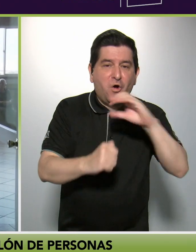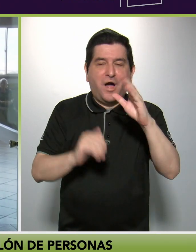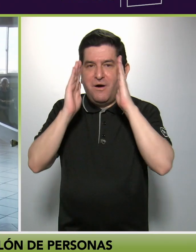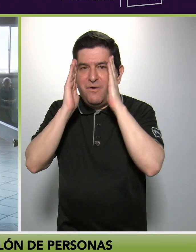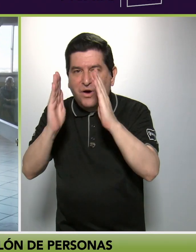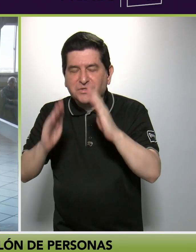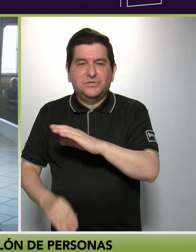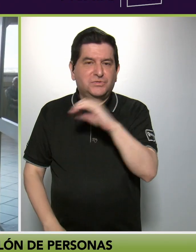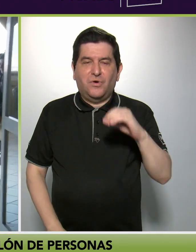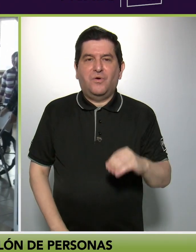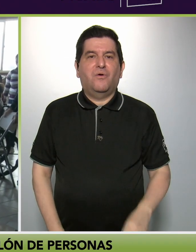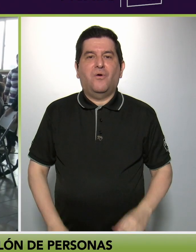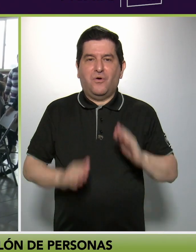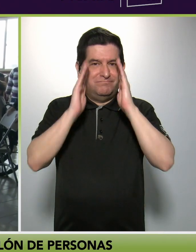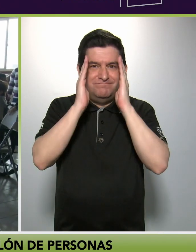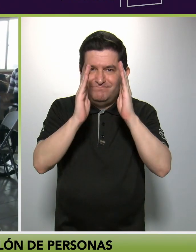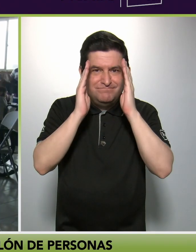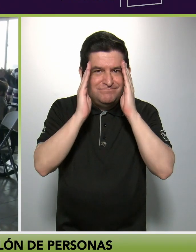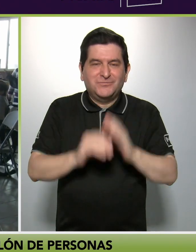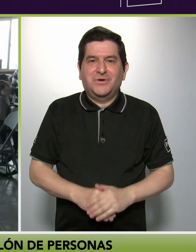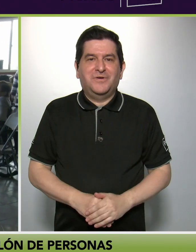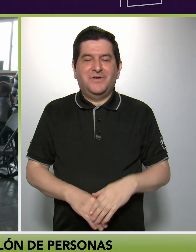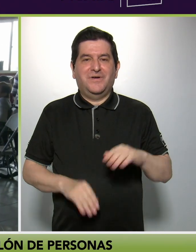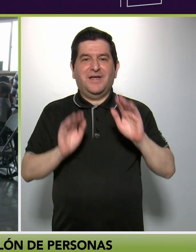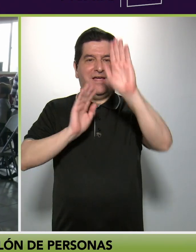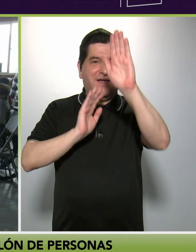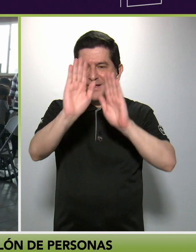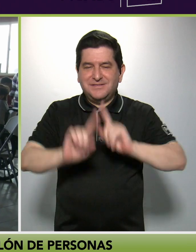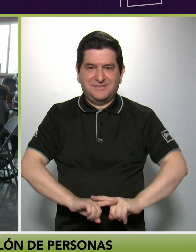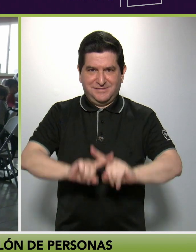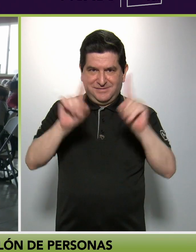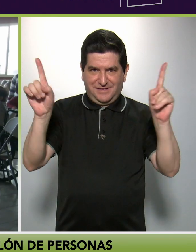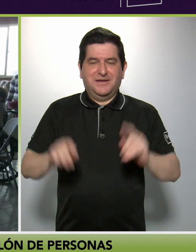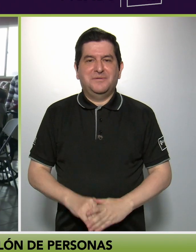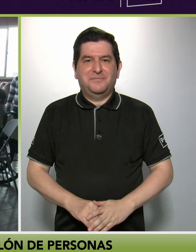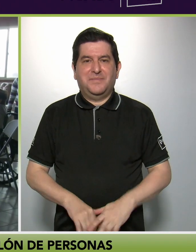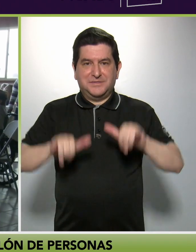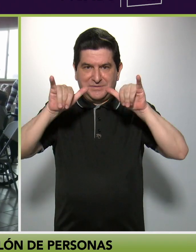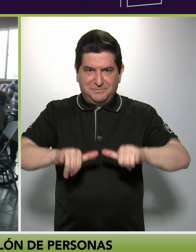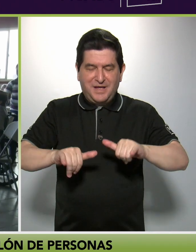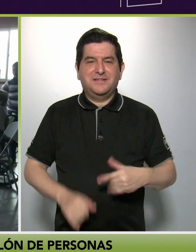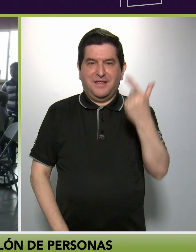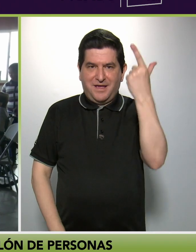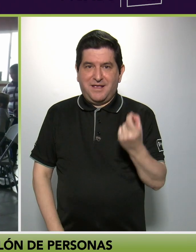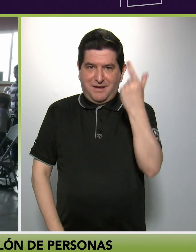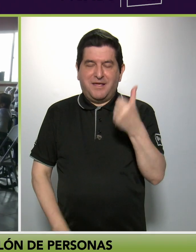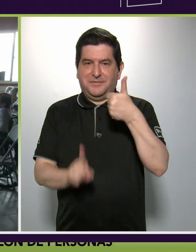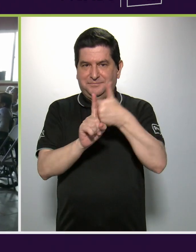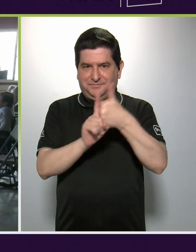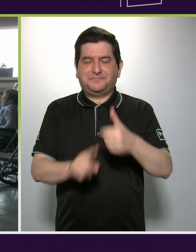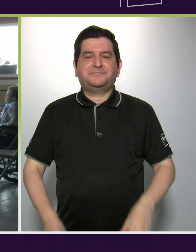en atención, porque no estamos invirtiendo en esquemas diferentes para la sostenibilidad de las pensiones como